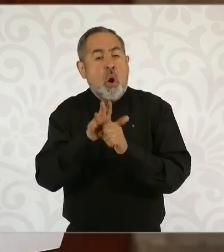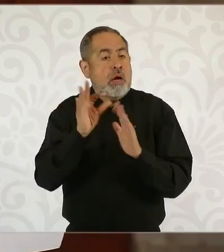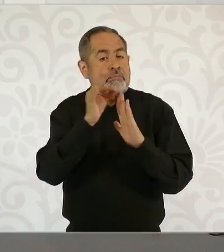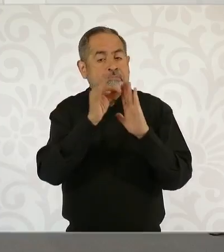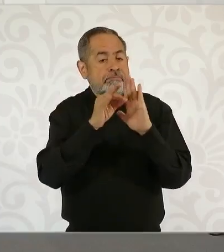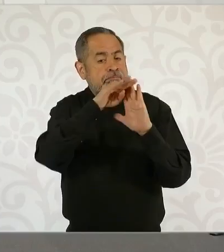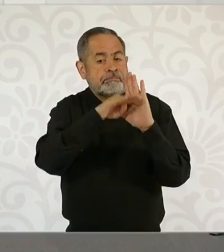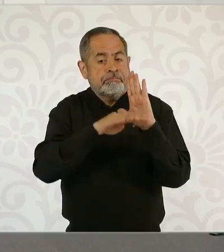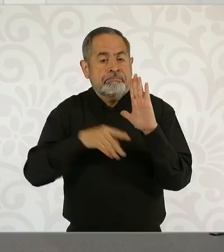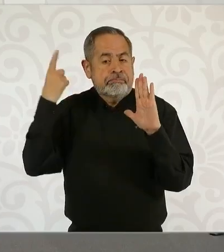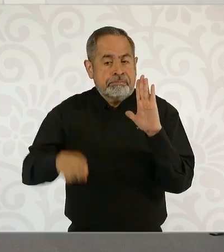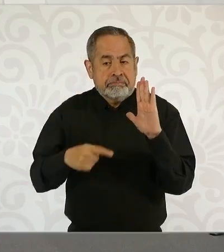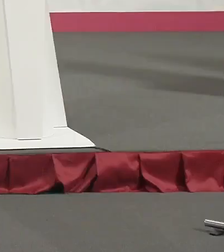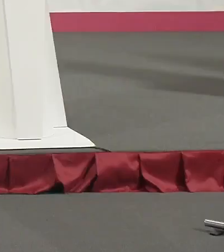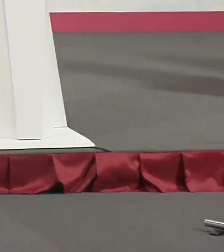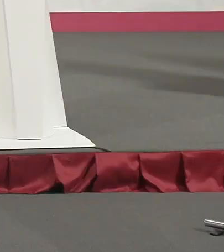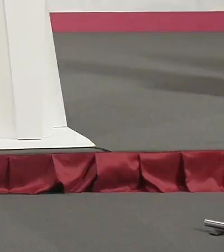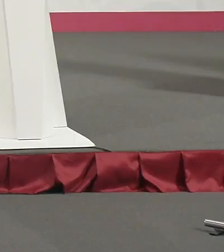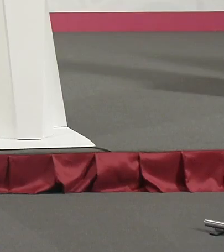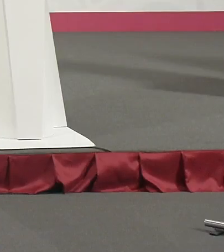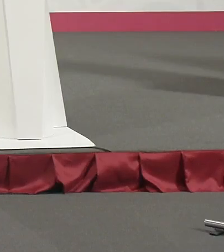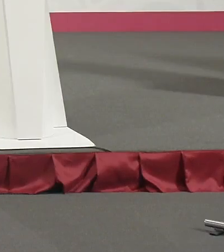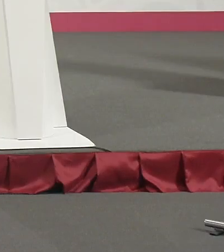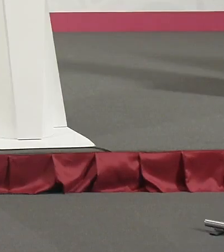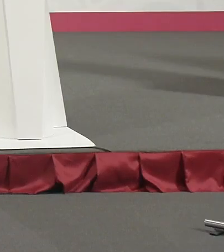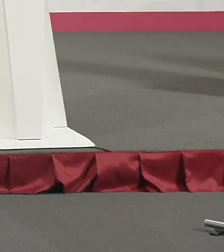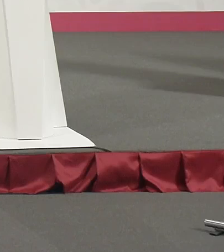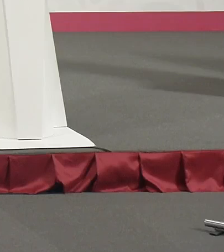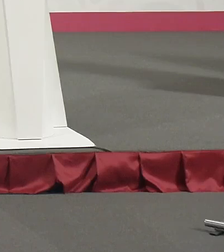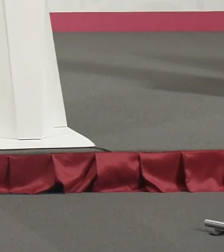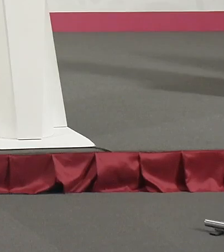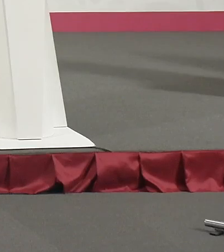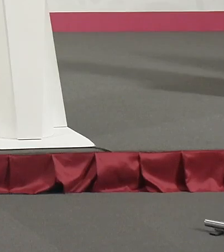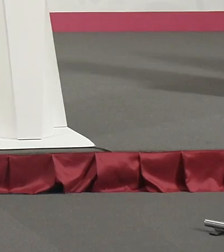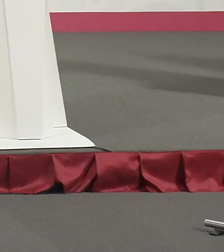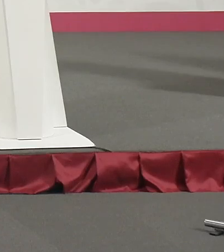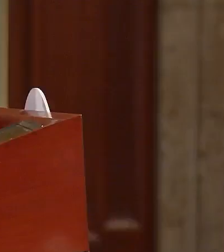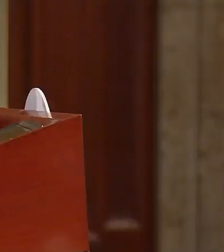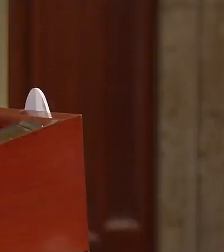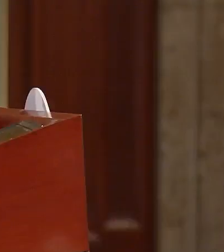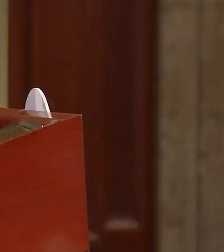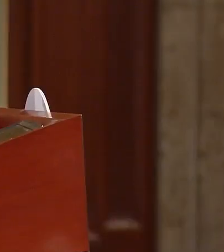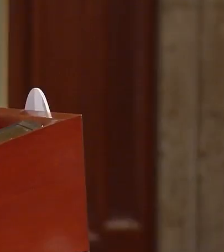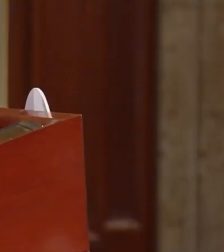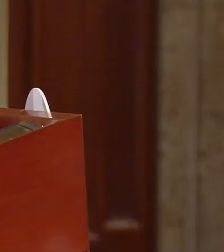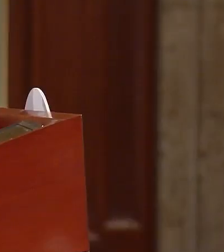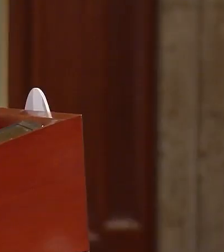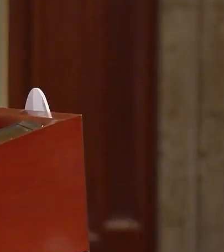principios normativos: la autodeterminación de los pueblos, la no